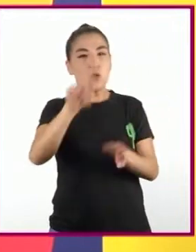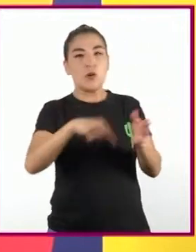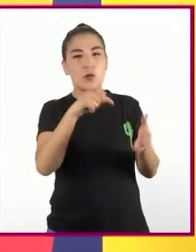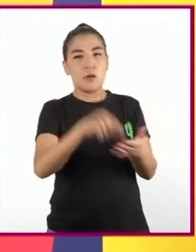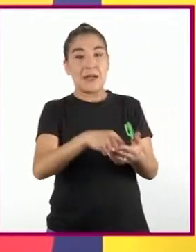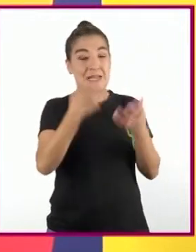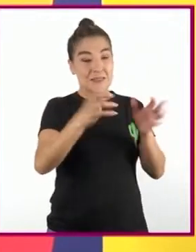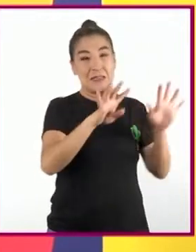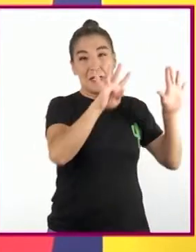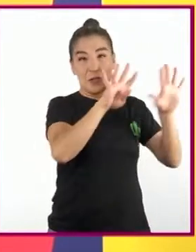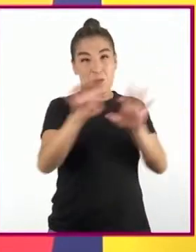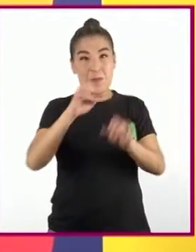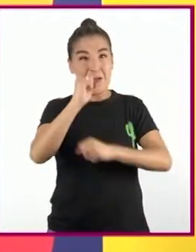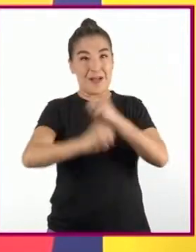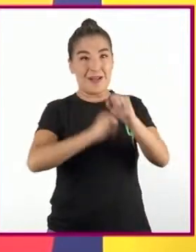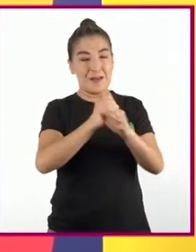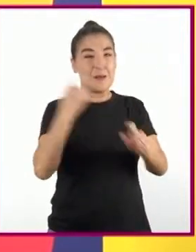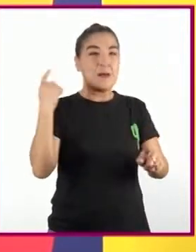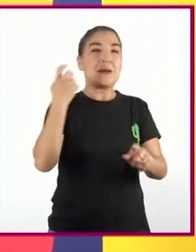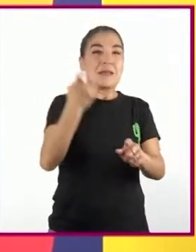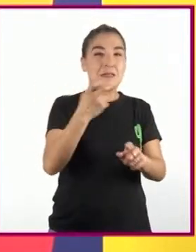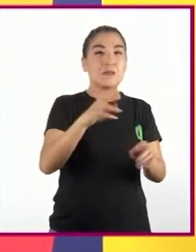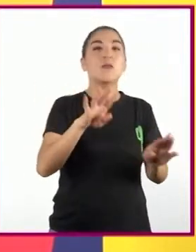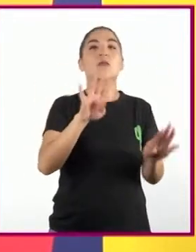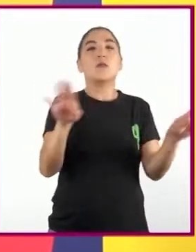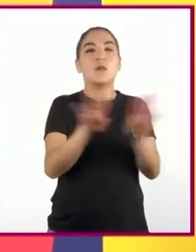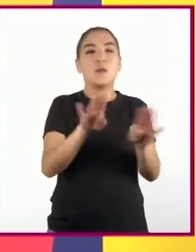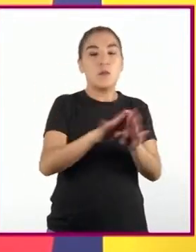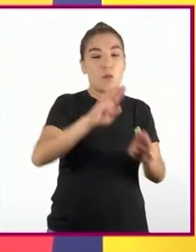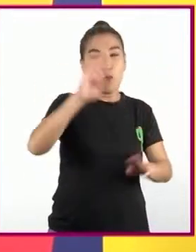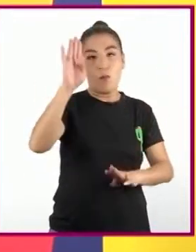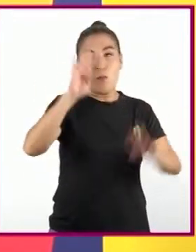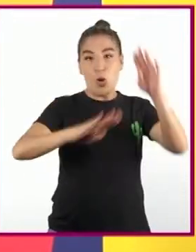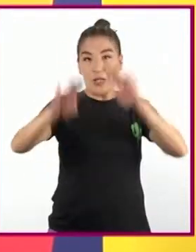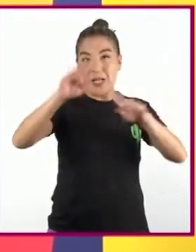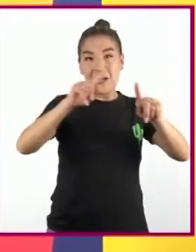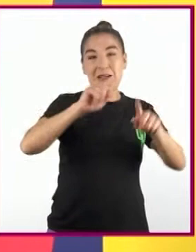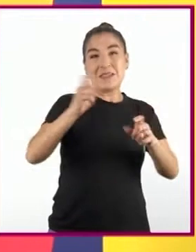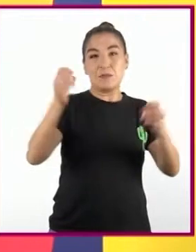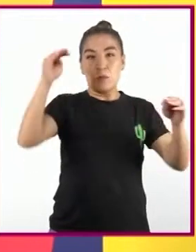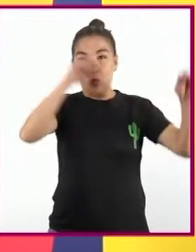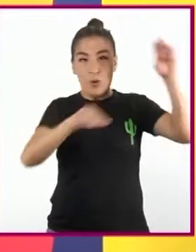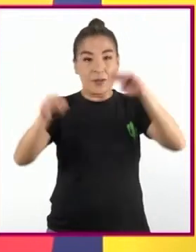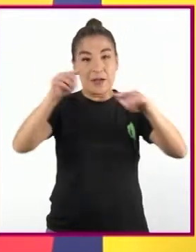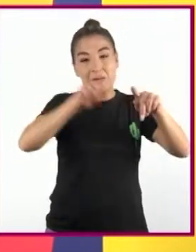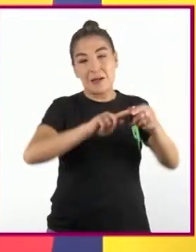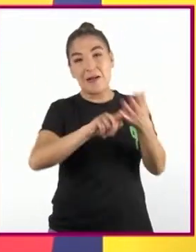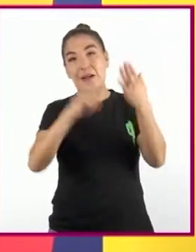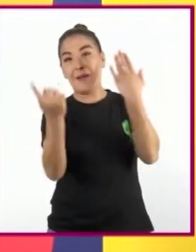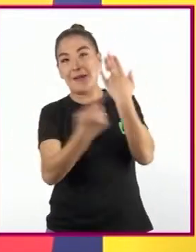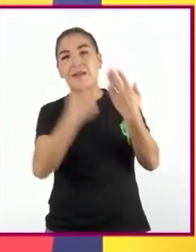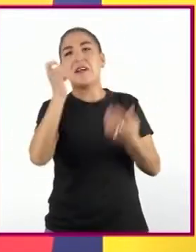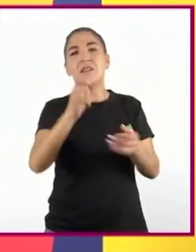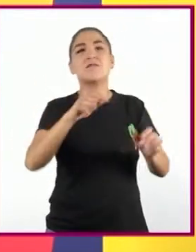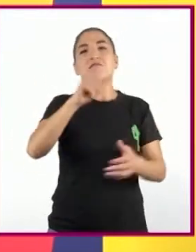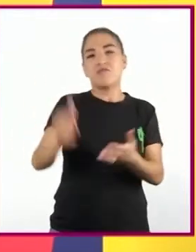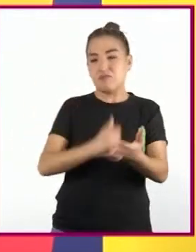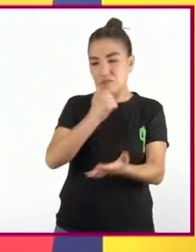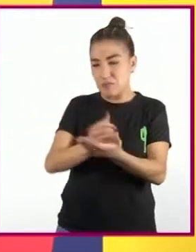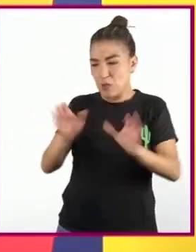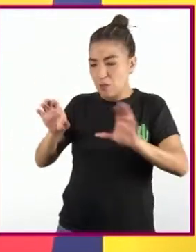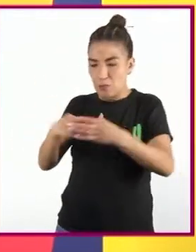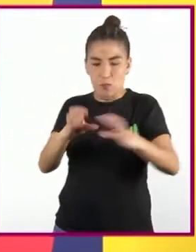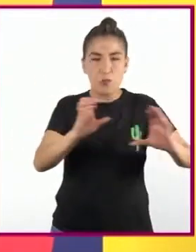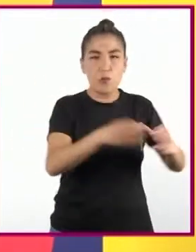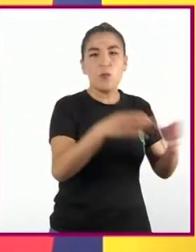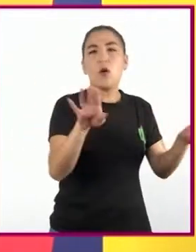el 900, del otro lado de las montañas surgen y decaen sucesivamente sociedades muy vitales y